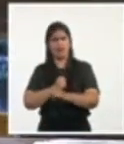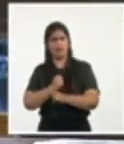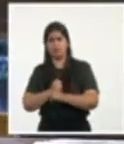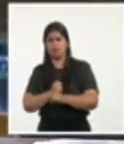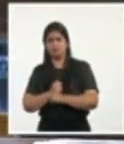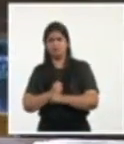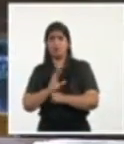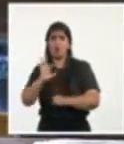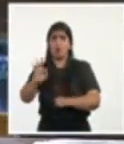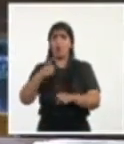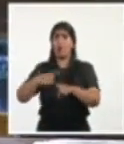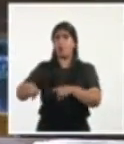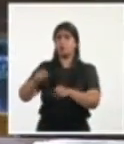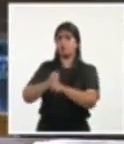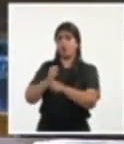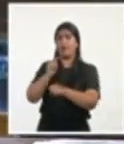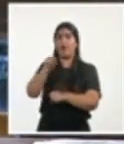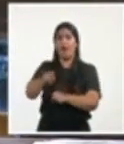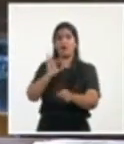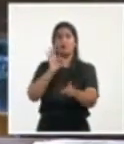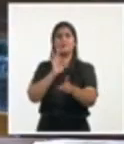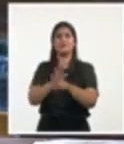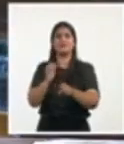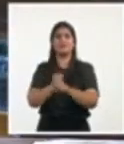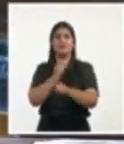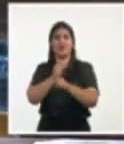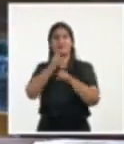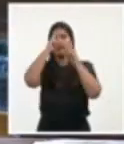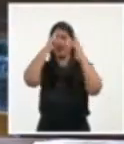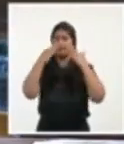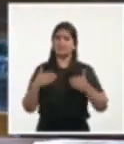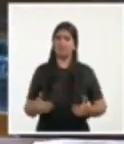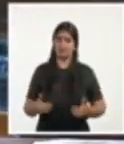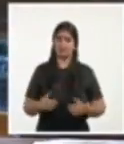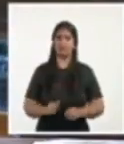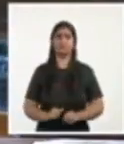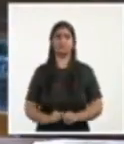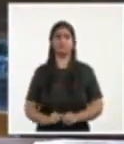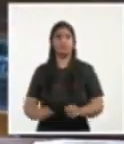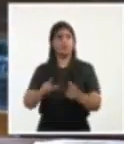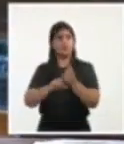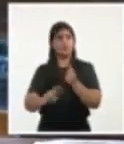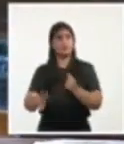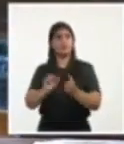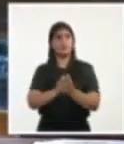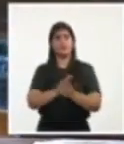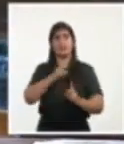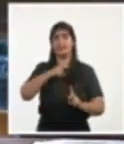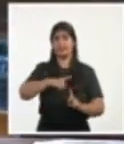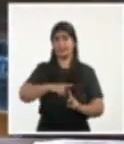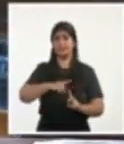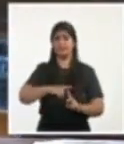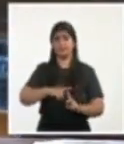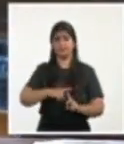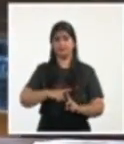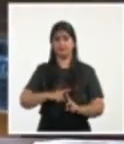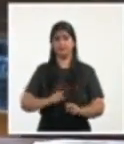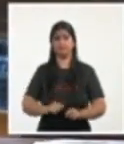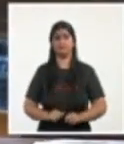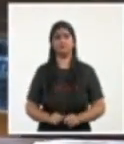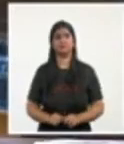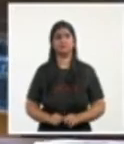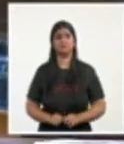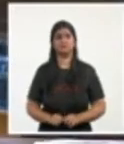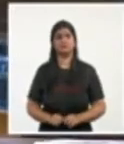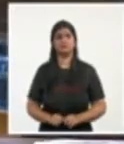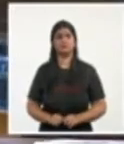Se han venido creciendo las camas hospitalarias. La provincia de Matanzas, y reitero, pongo el ejemplo de Matanzas porque es un ejemplo de